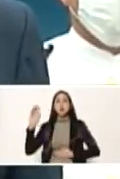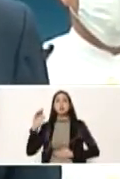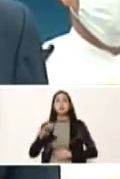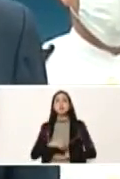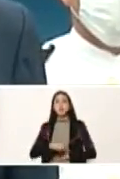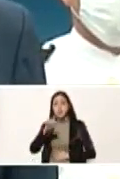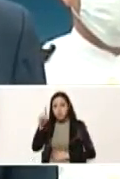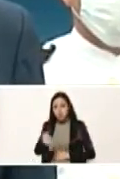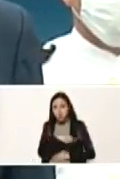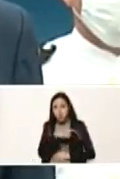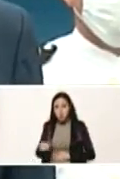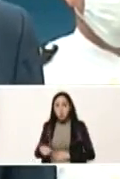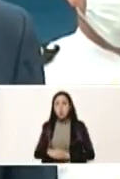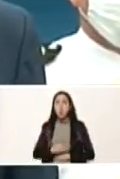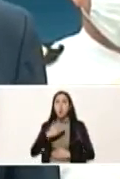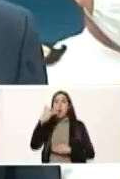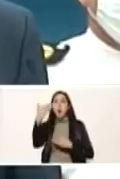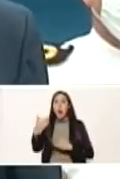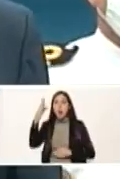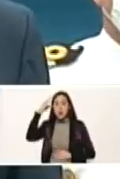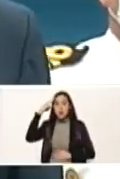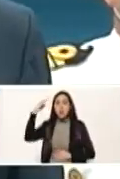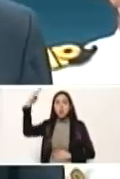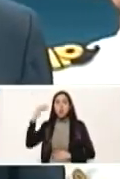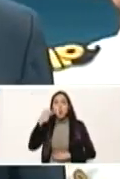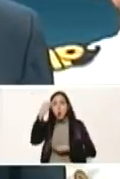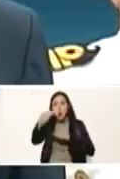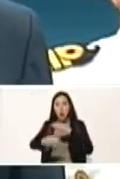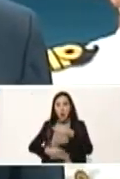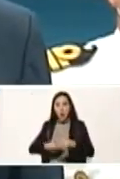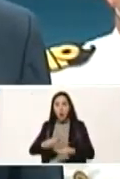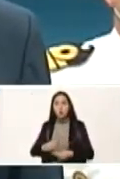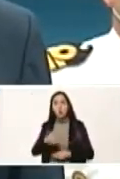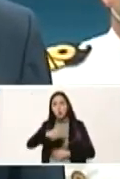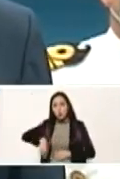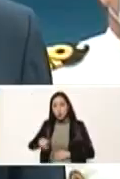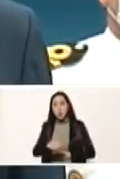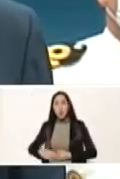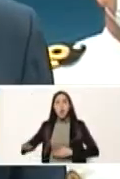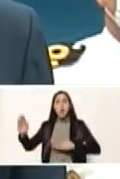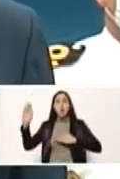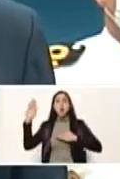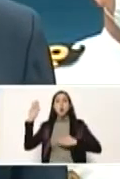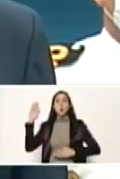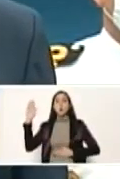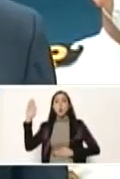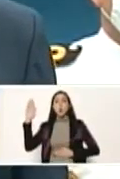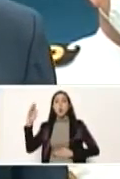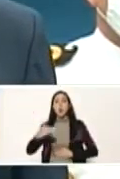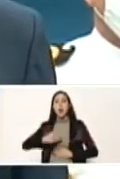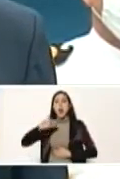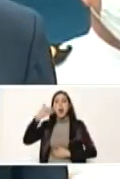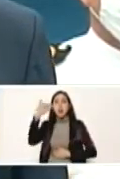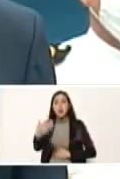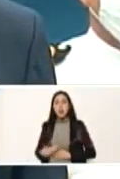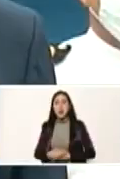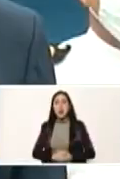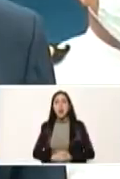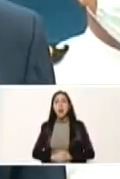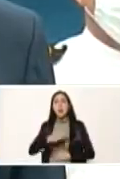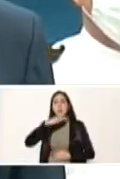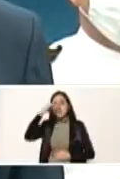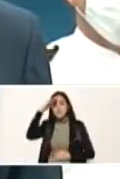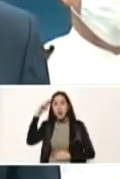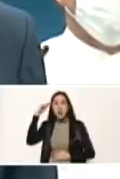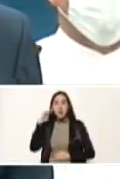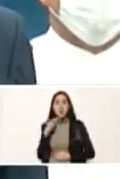delante del Dios Creador, juran ustedes delante de Padre Libertador